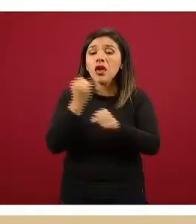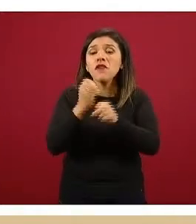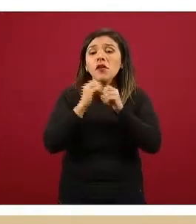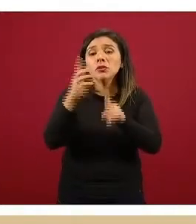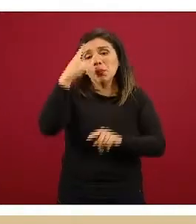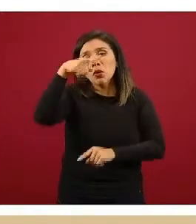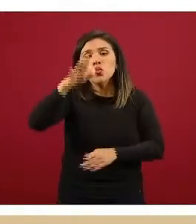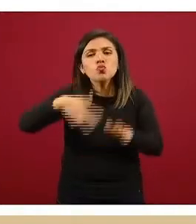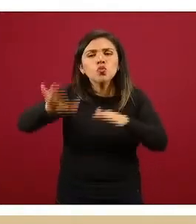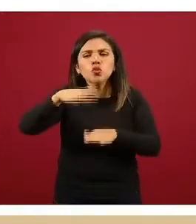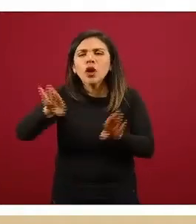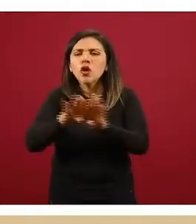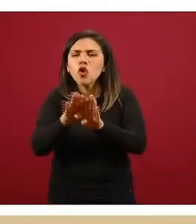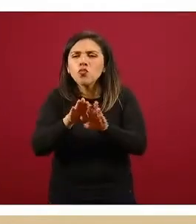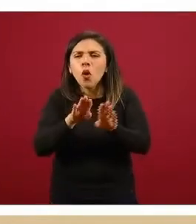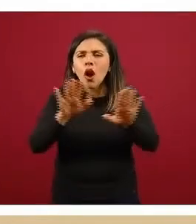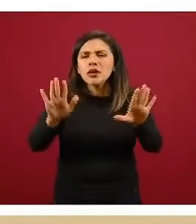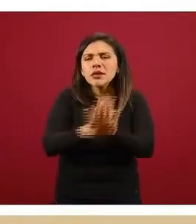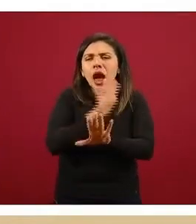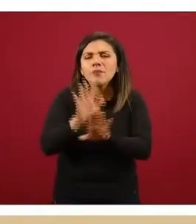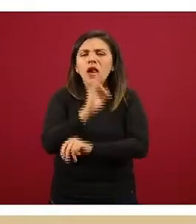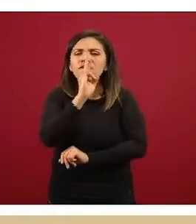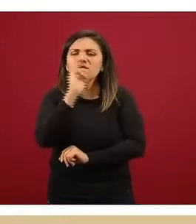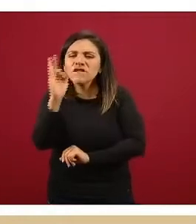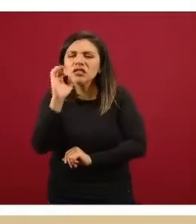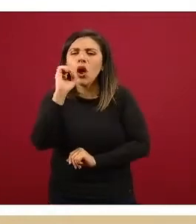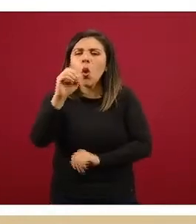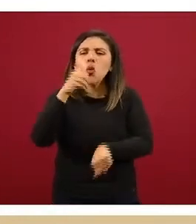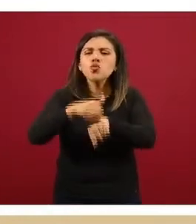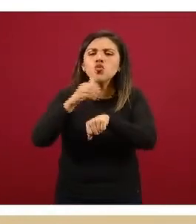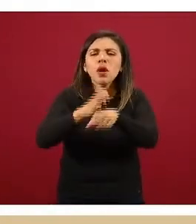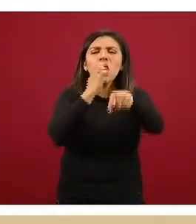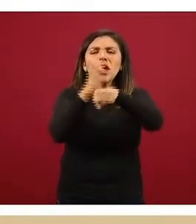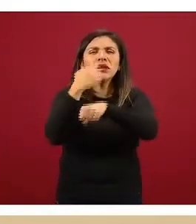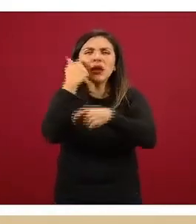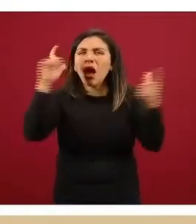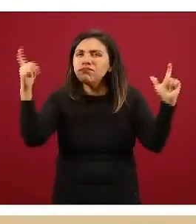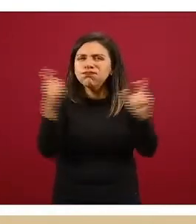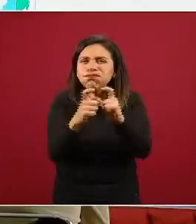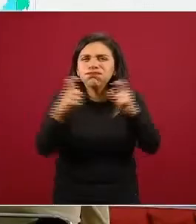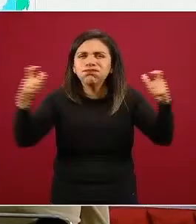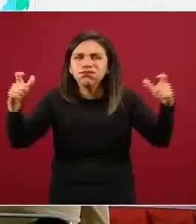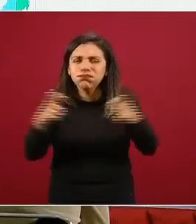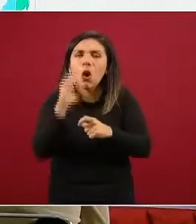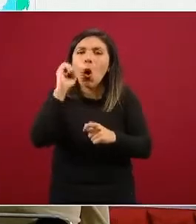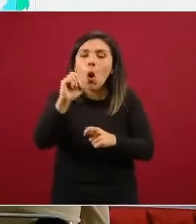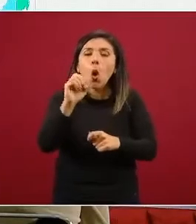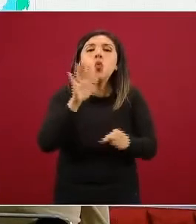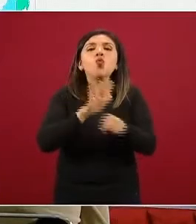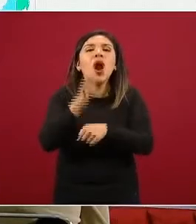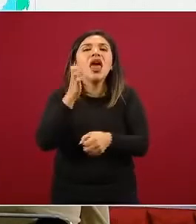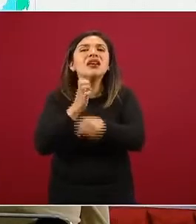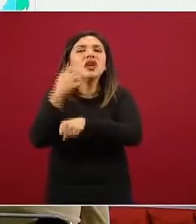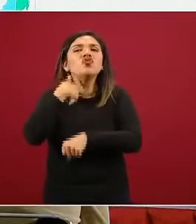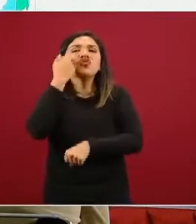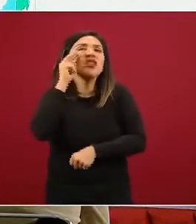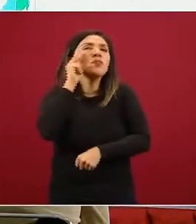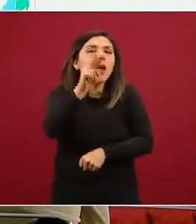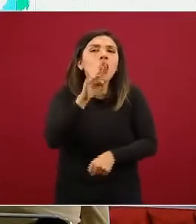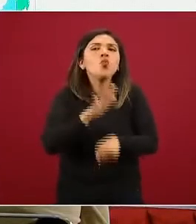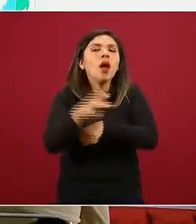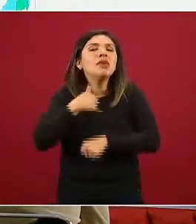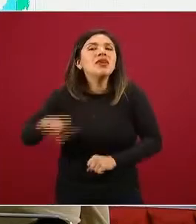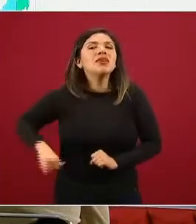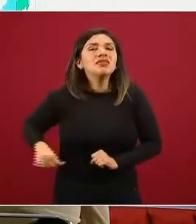para ir moviéndole o la fecha o el número de estados que uno quiere revisar, o dar clic sobre los estados que uno quiere revisar